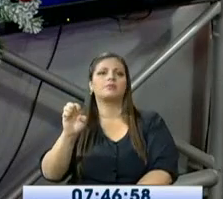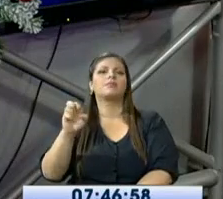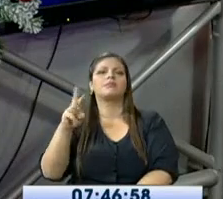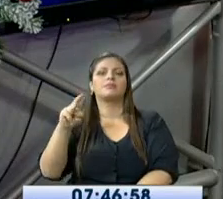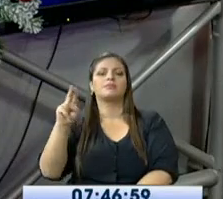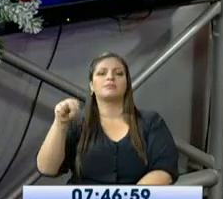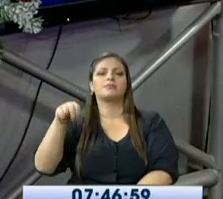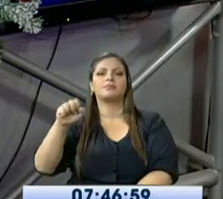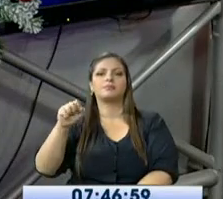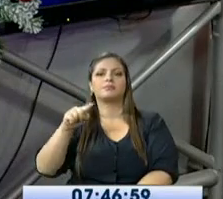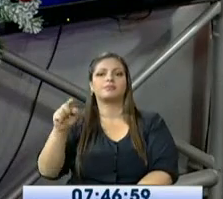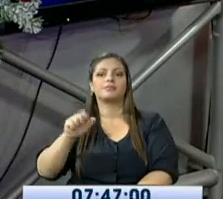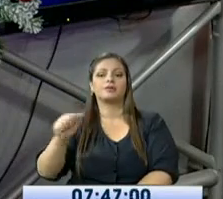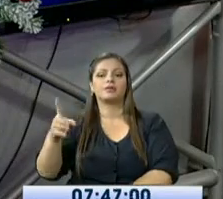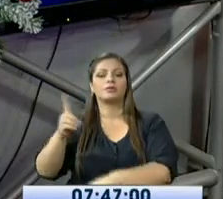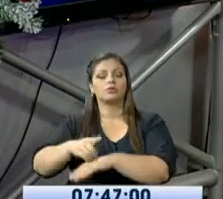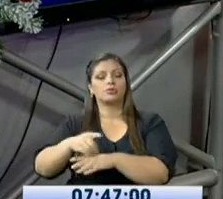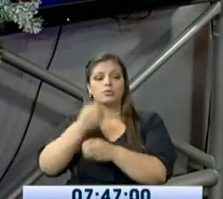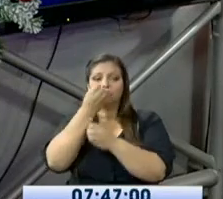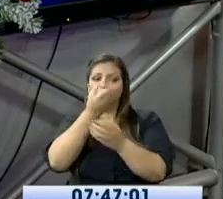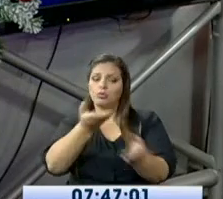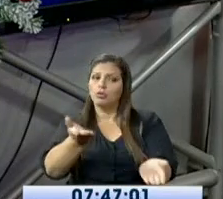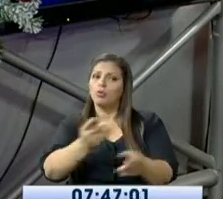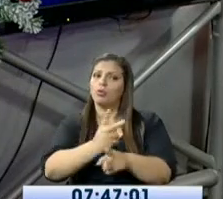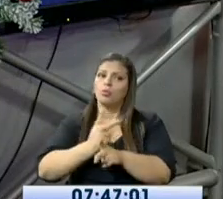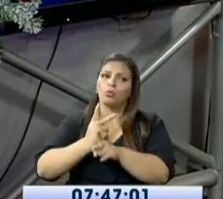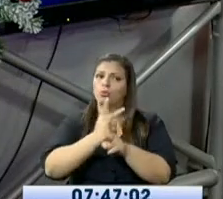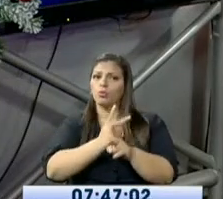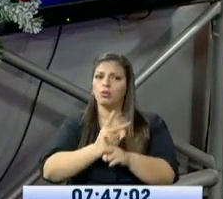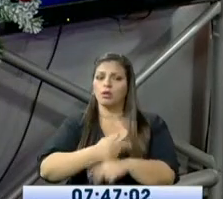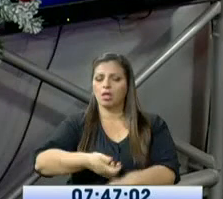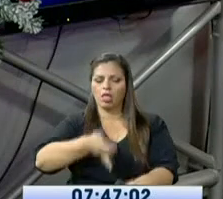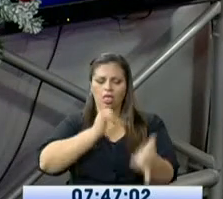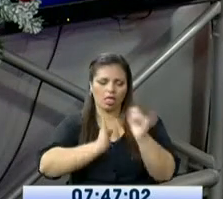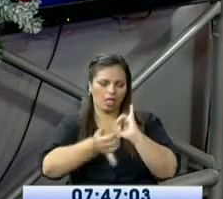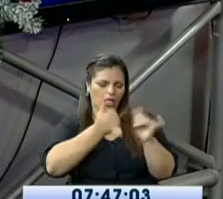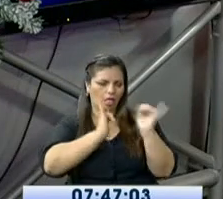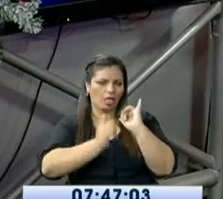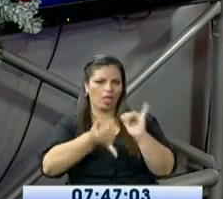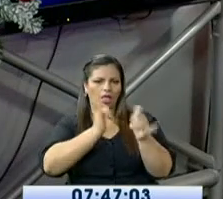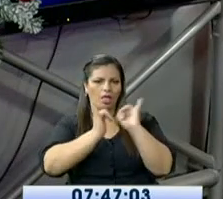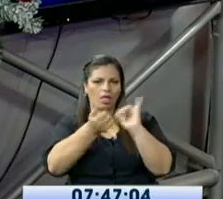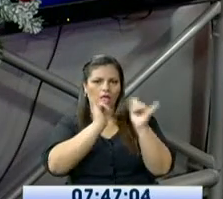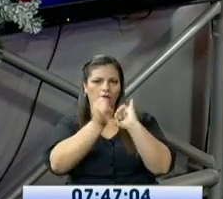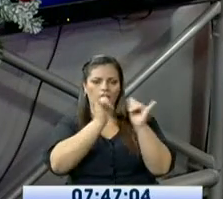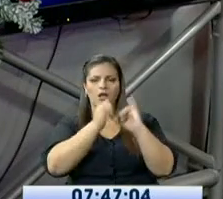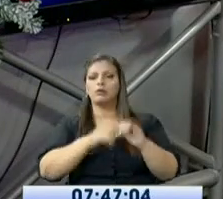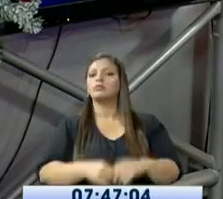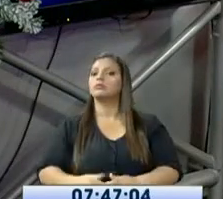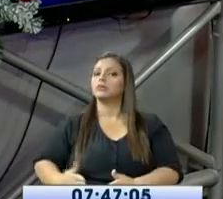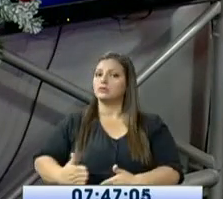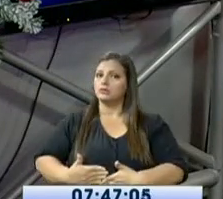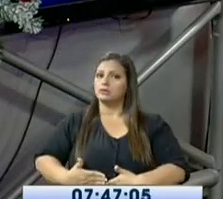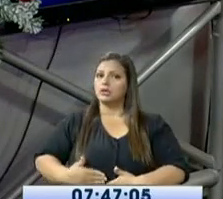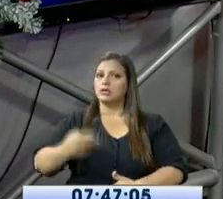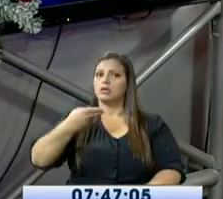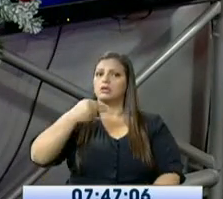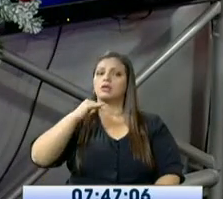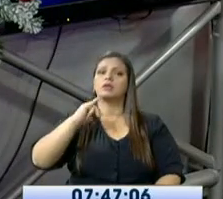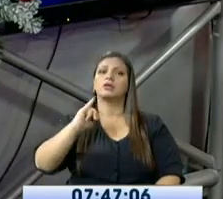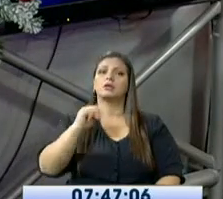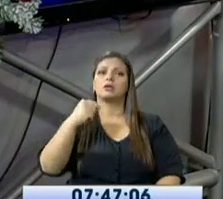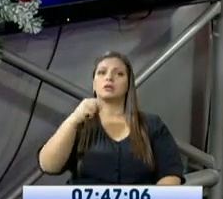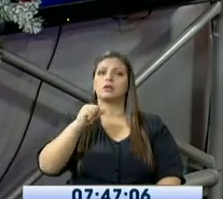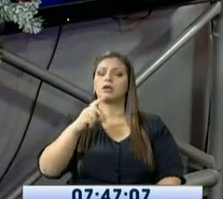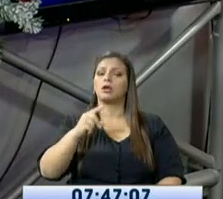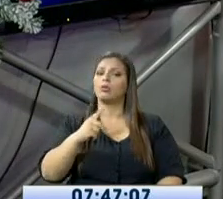sistema digestivo e incluso provocar cirrosis. Mientras que un hombre de 52 años en recuperación nos